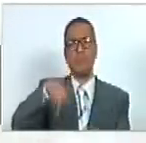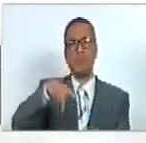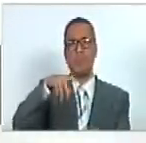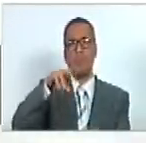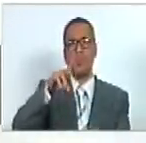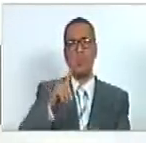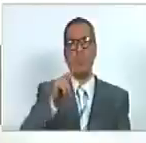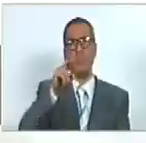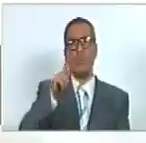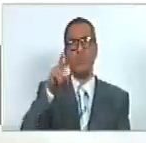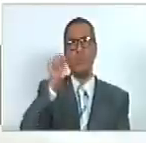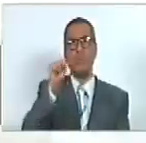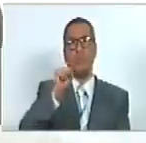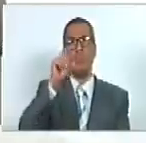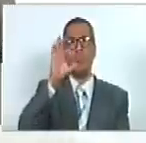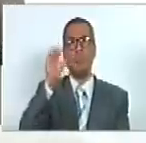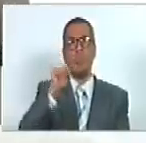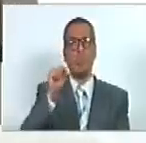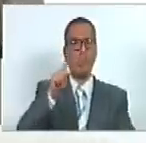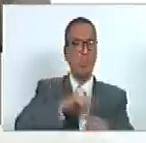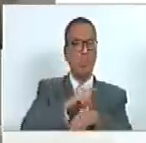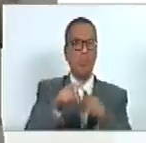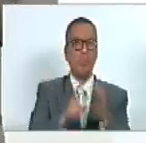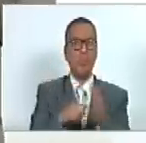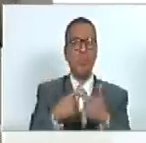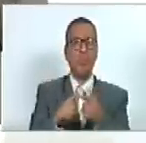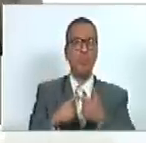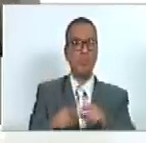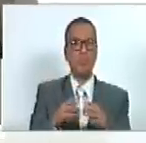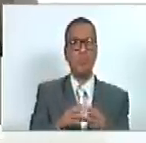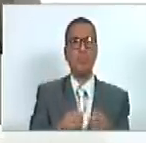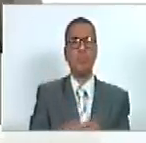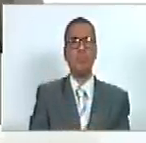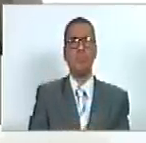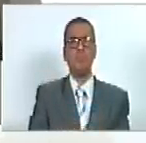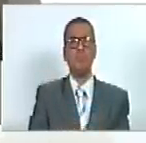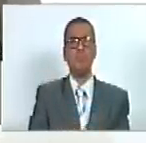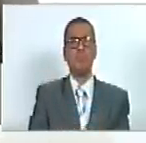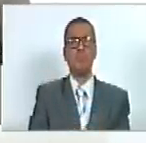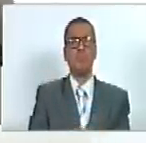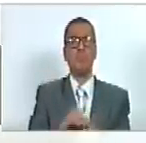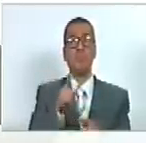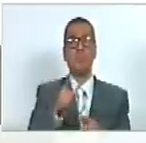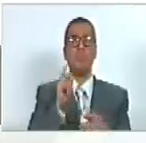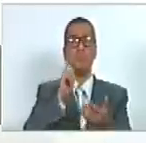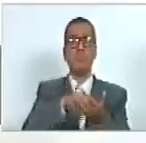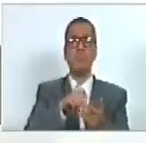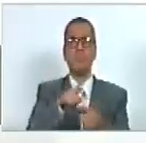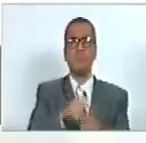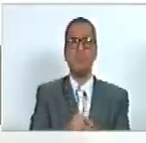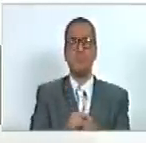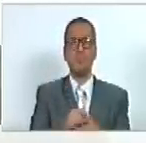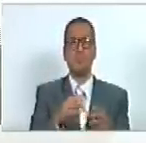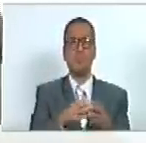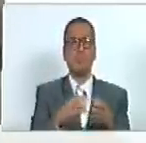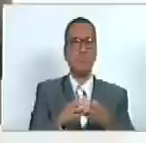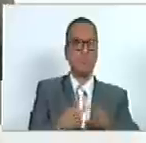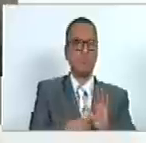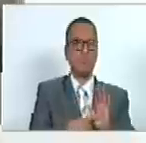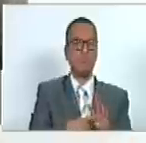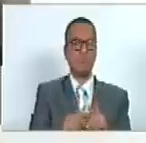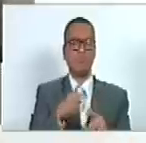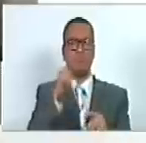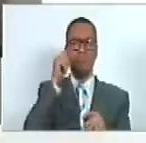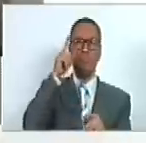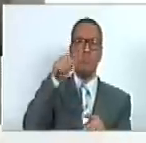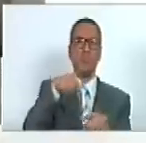tiene personalidades jurídicas completamente diferentes. Y la OFAC dice, en un acto alucinatorio,